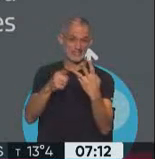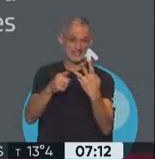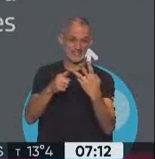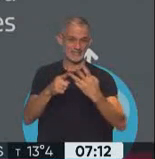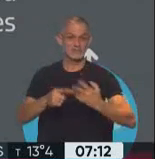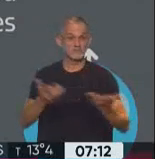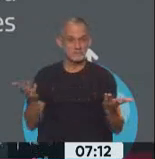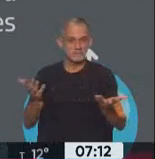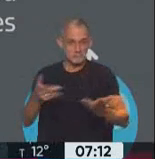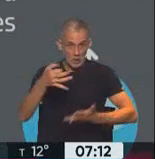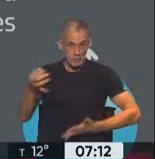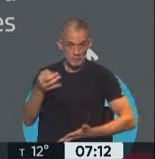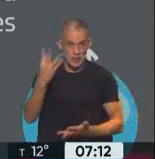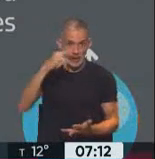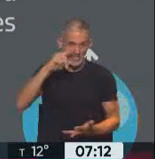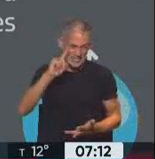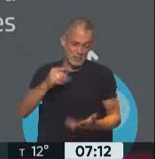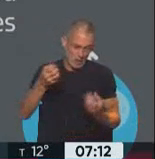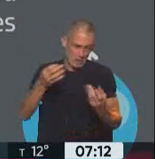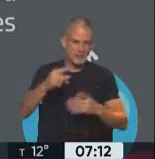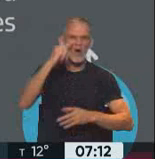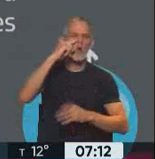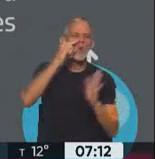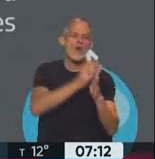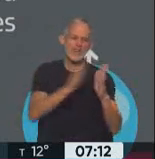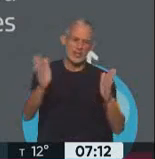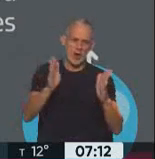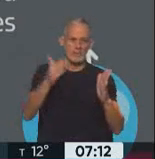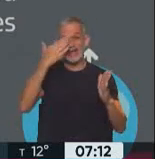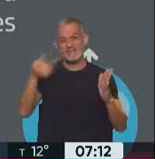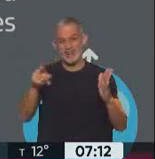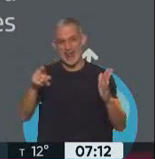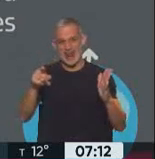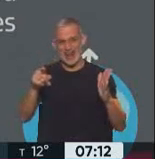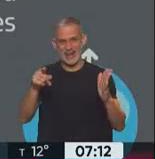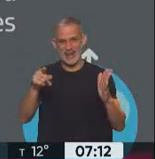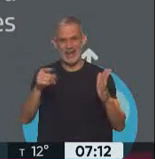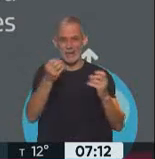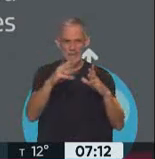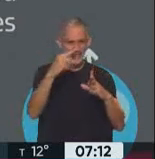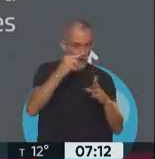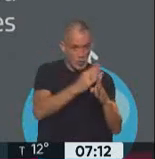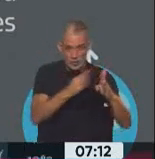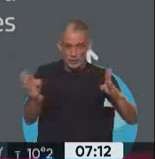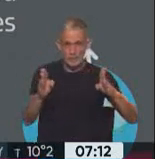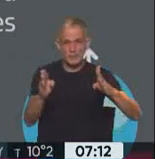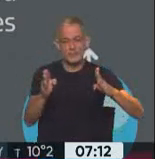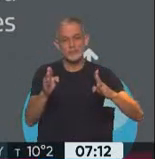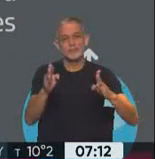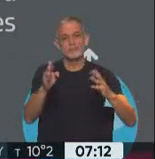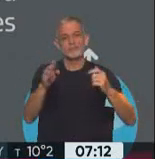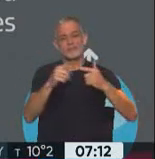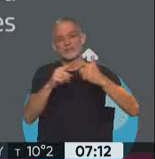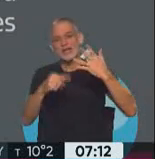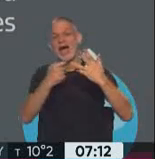47.850. Bien, si vos dijiste 47.000. Para junio, lo que pasa que el final es el que dijiste vos. Claro, sí. Ahí va. A partir de agosto, entonces,